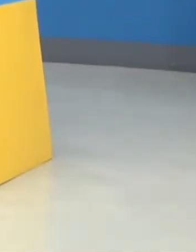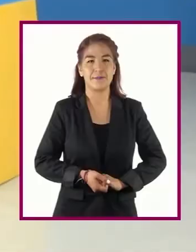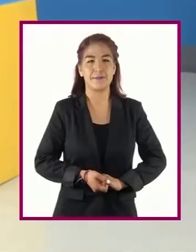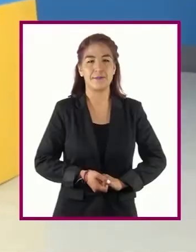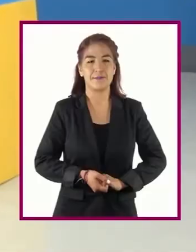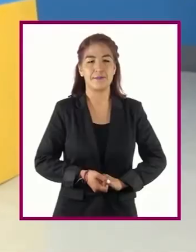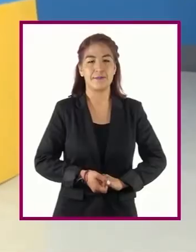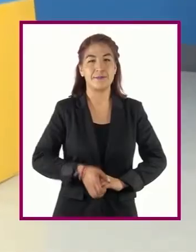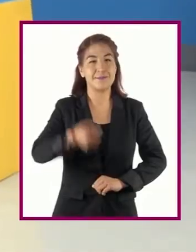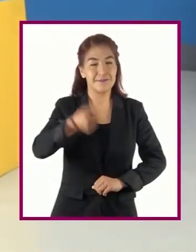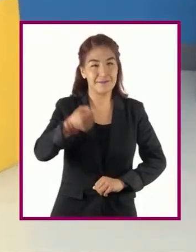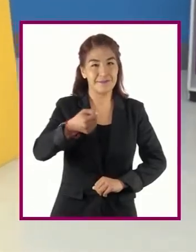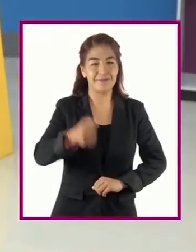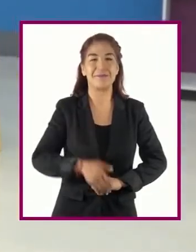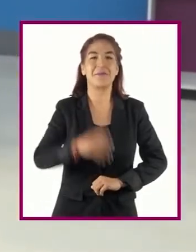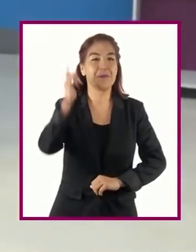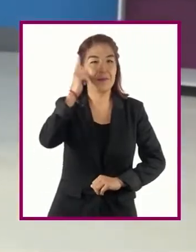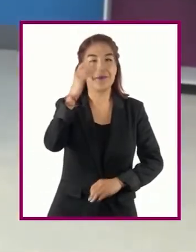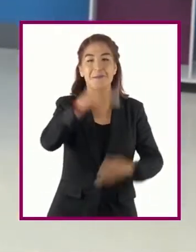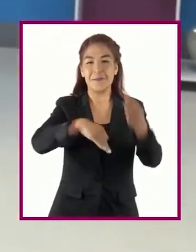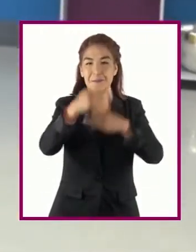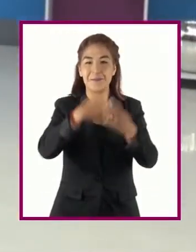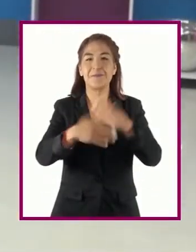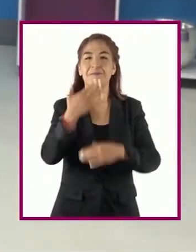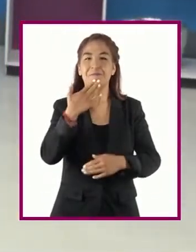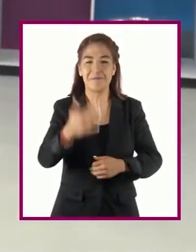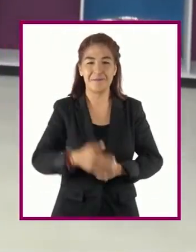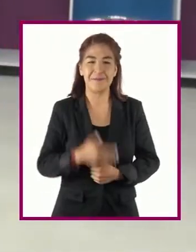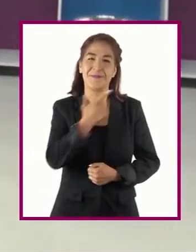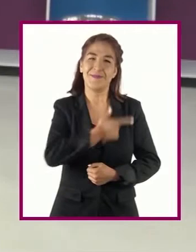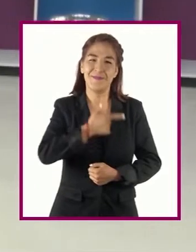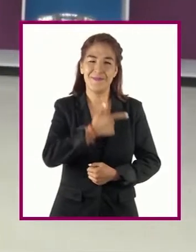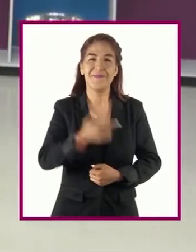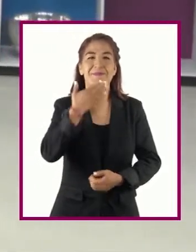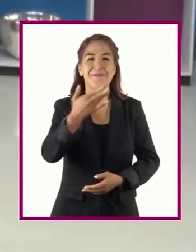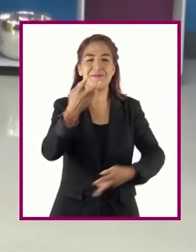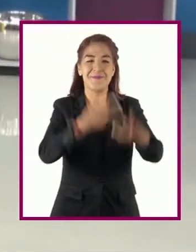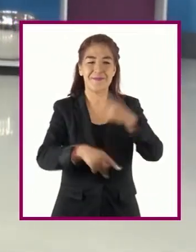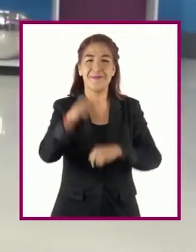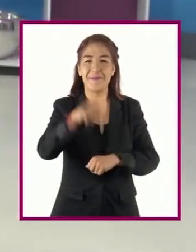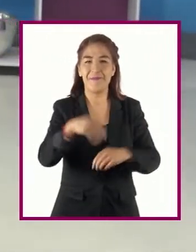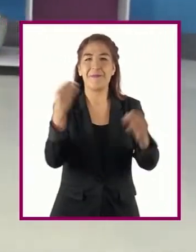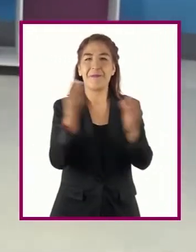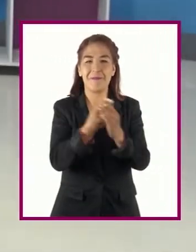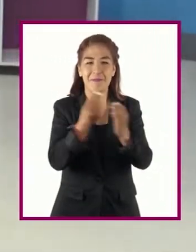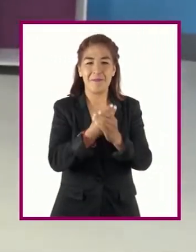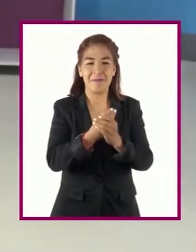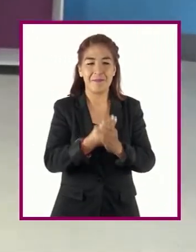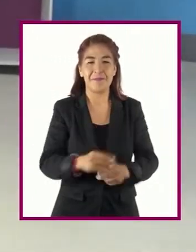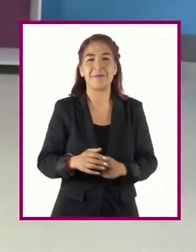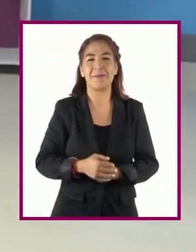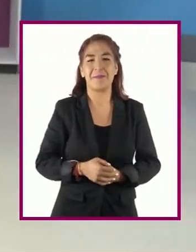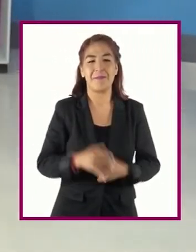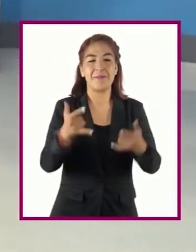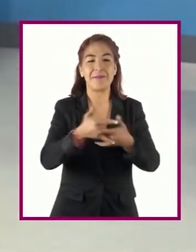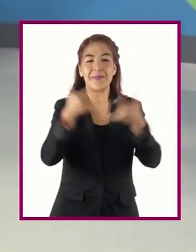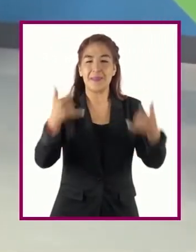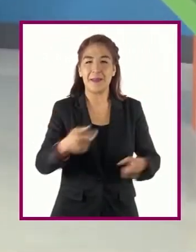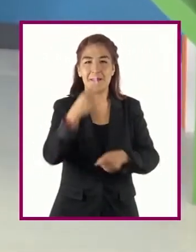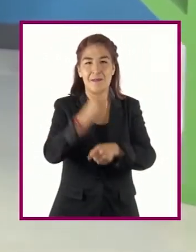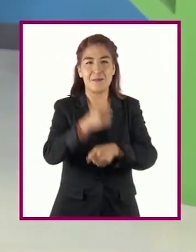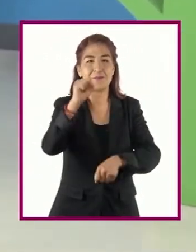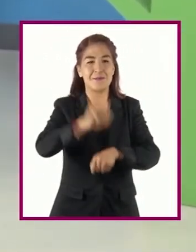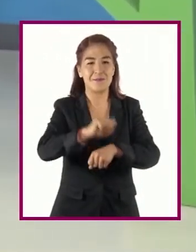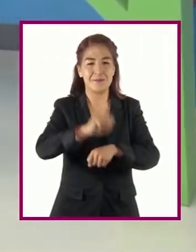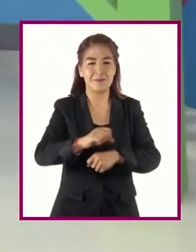Saludos, espero que se encuentren muy bien. Qué gusto darles la bienvenida a una sesión más de la asignatura Historia Primer